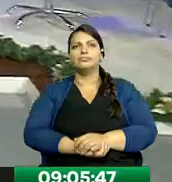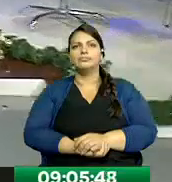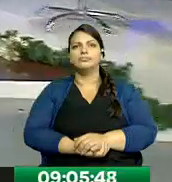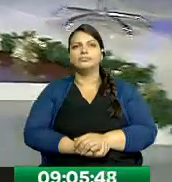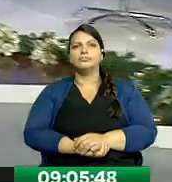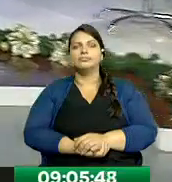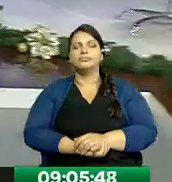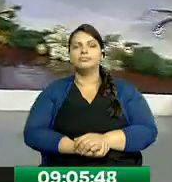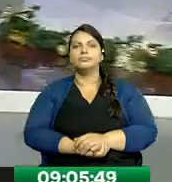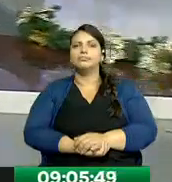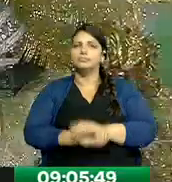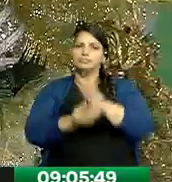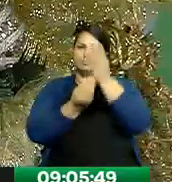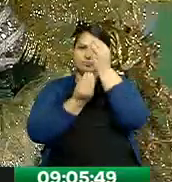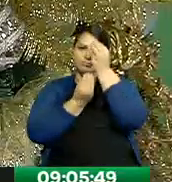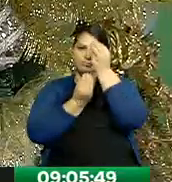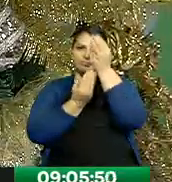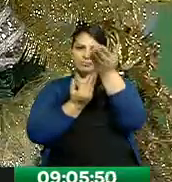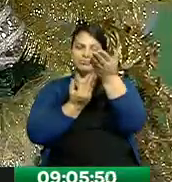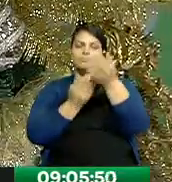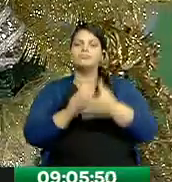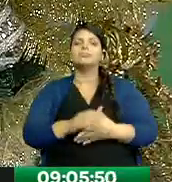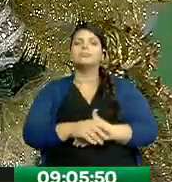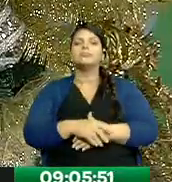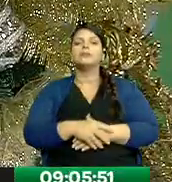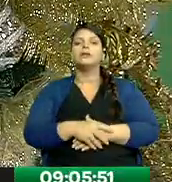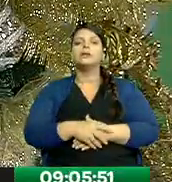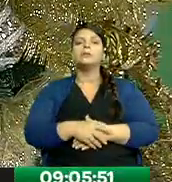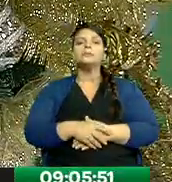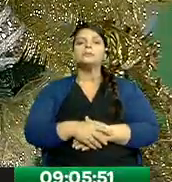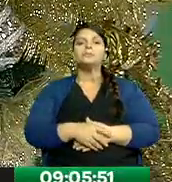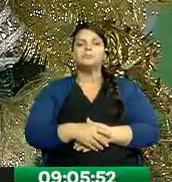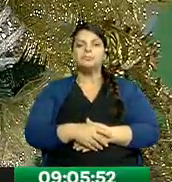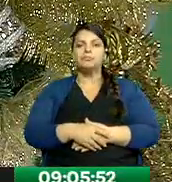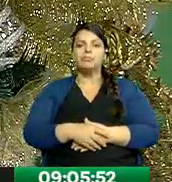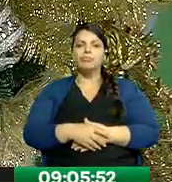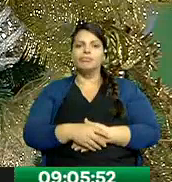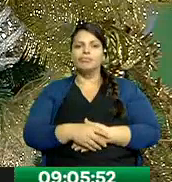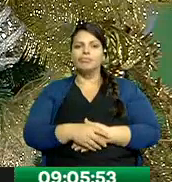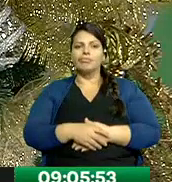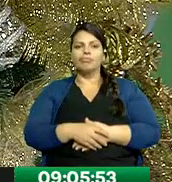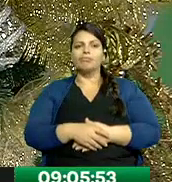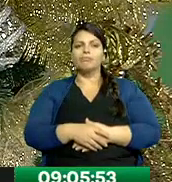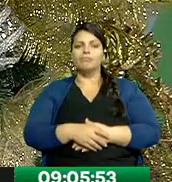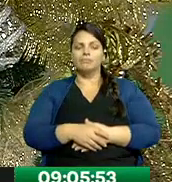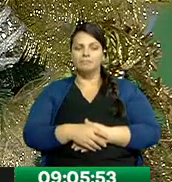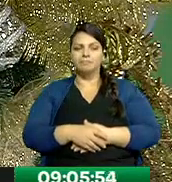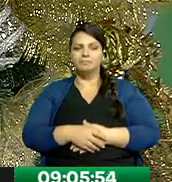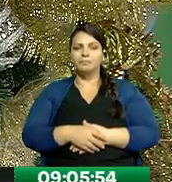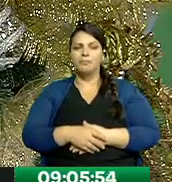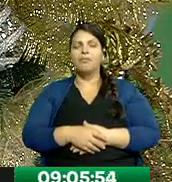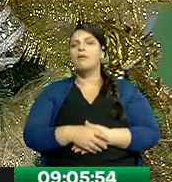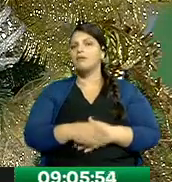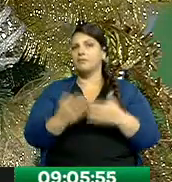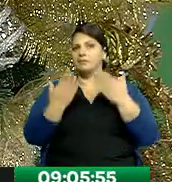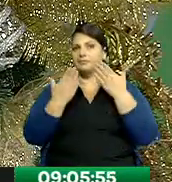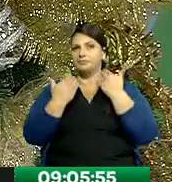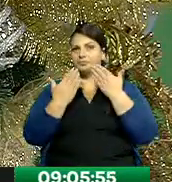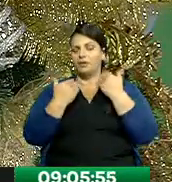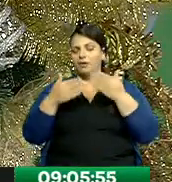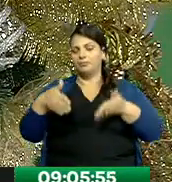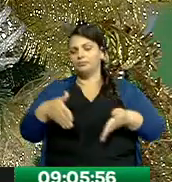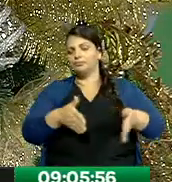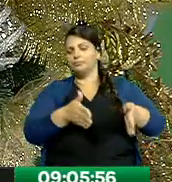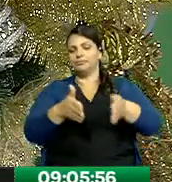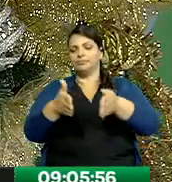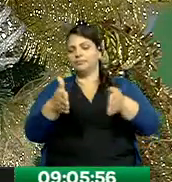Vamos ahora con esta información. Capturan a 2 presuntos asaltantes luego de que perpetraran un robo en un bus de transporte interprovincial que cubría la